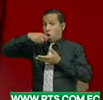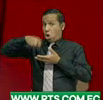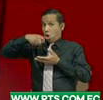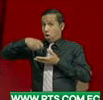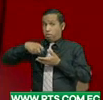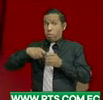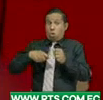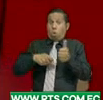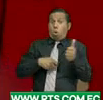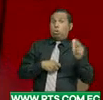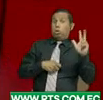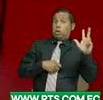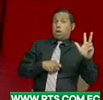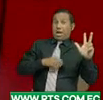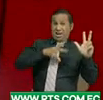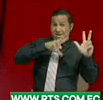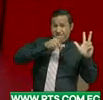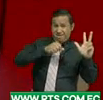ellos armado.